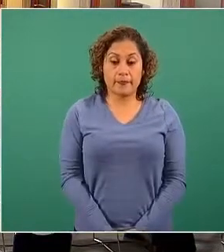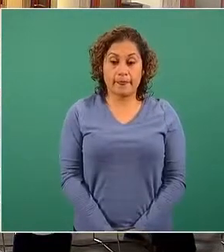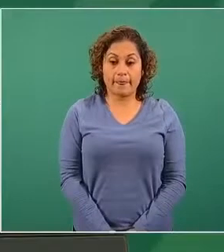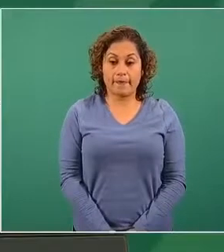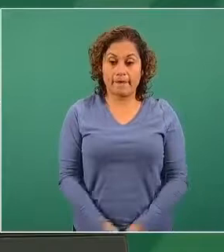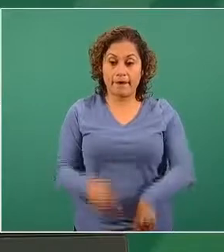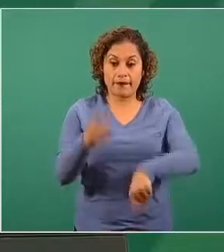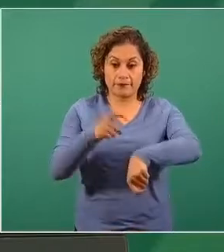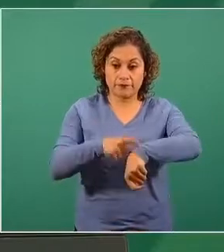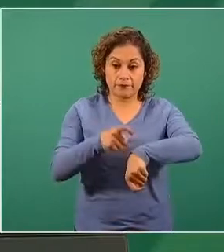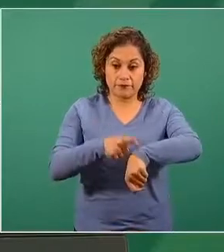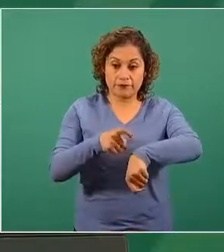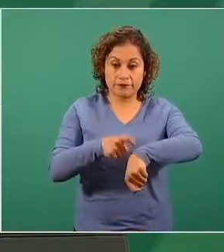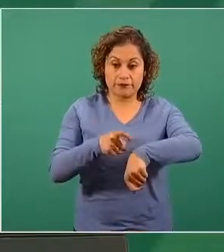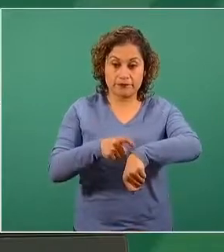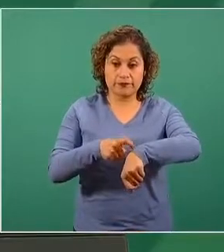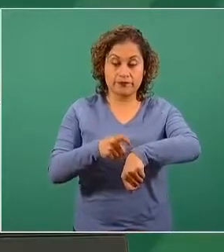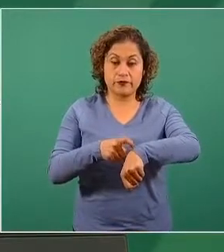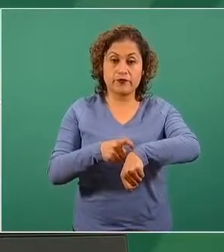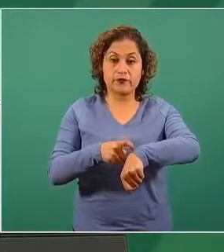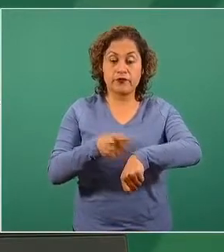Son las